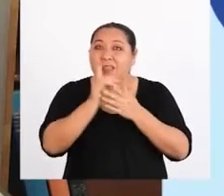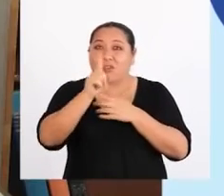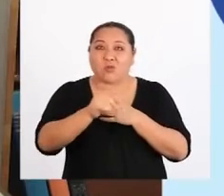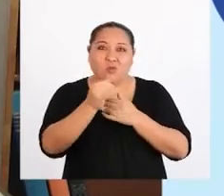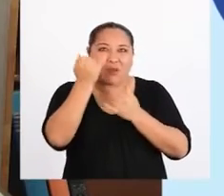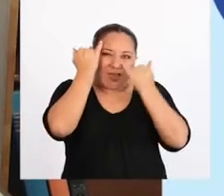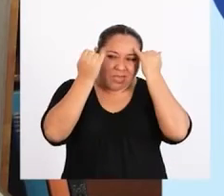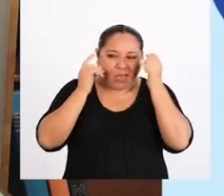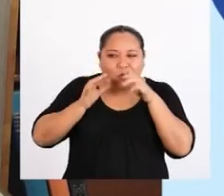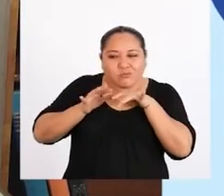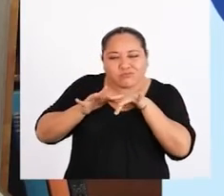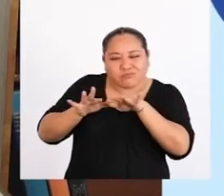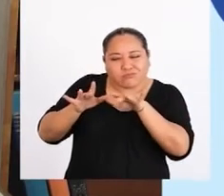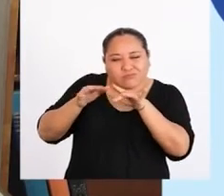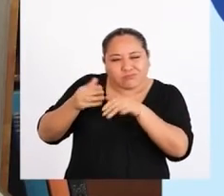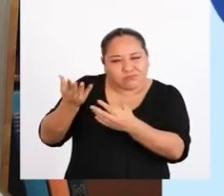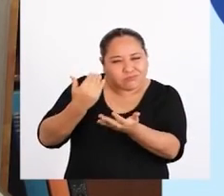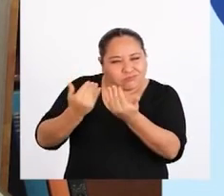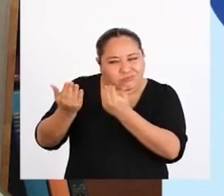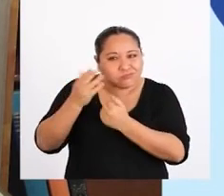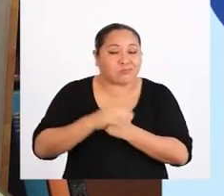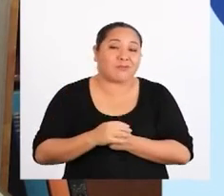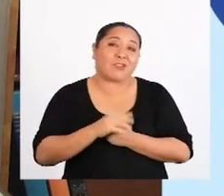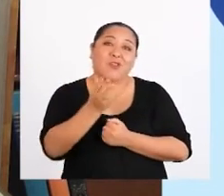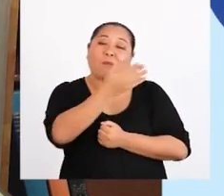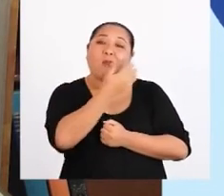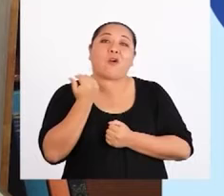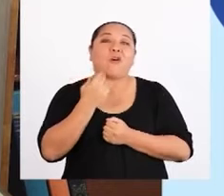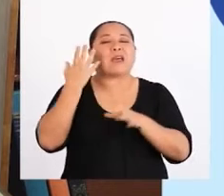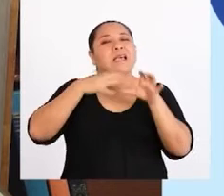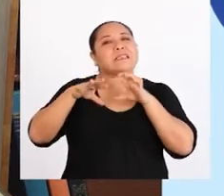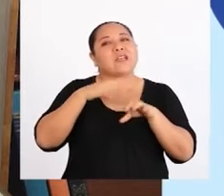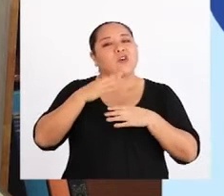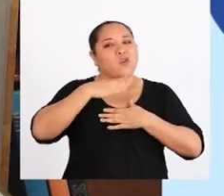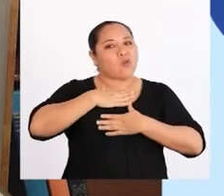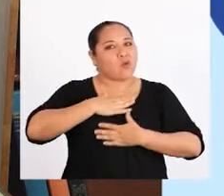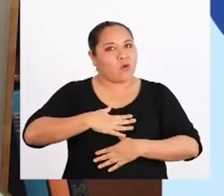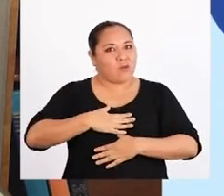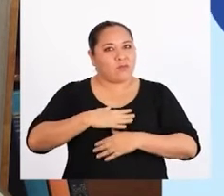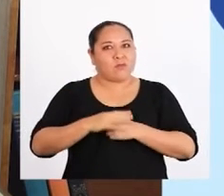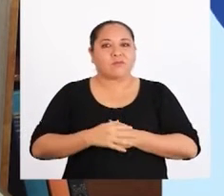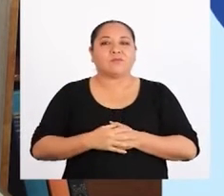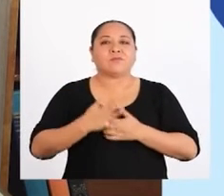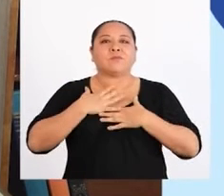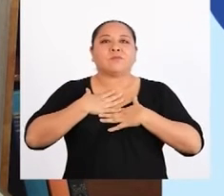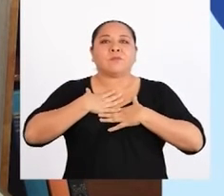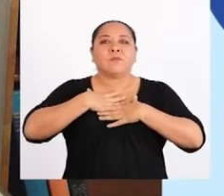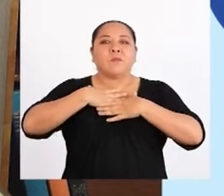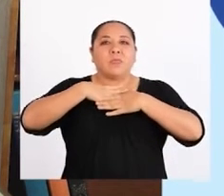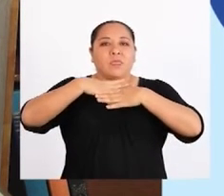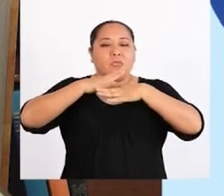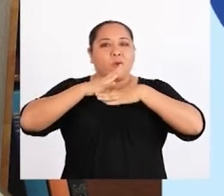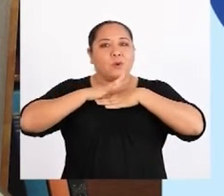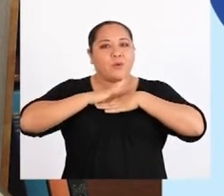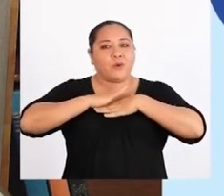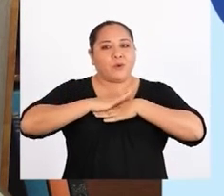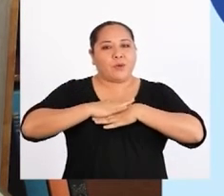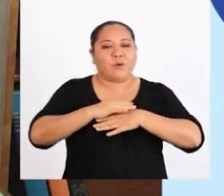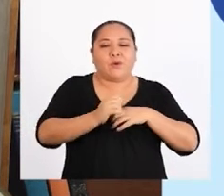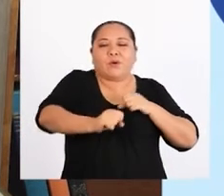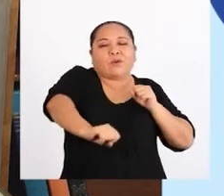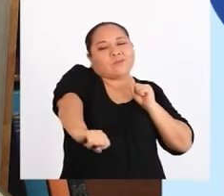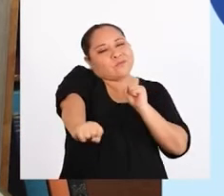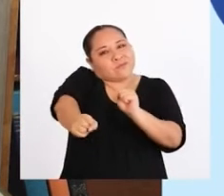persuadir. Exacto. Lo mejor que podemos hacer con el cuerpo es oxigenarlo, estirarlo